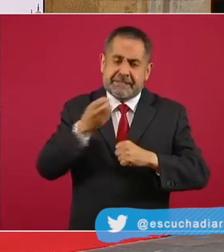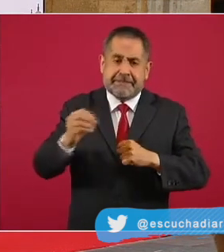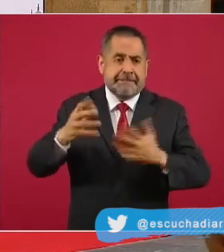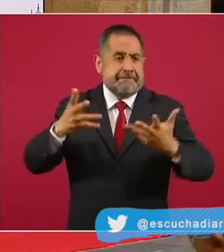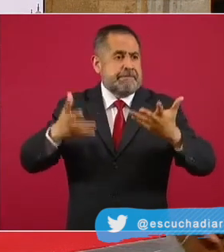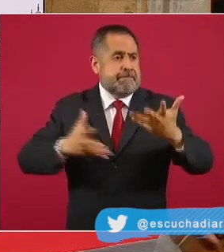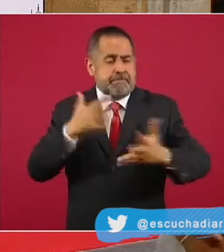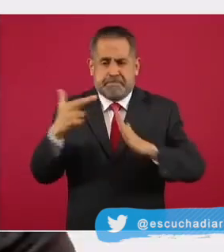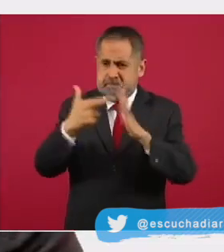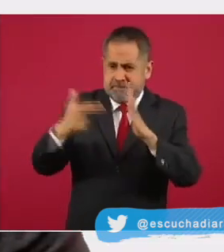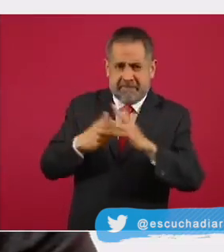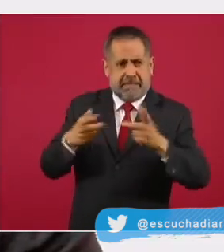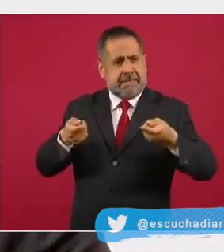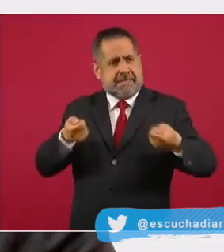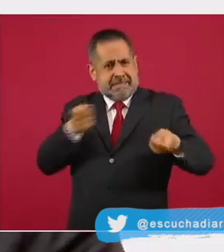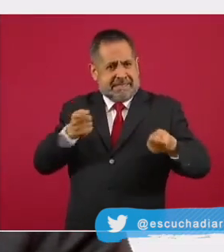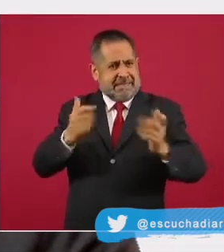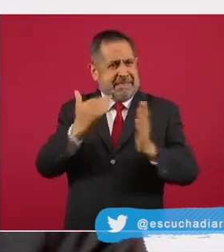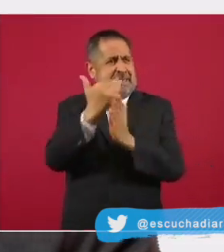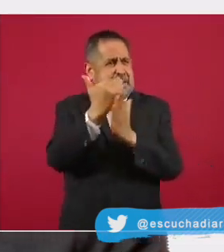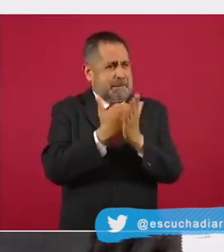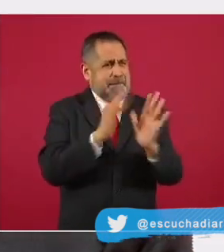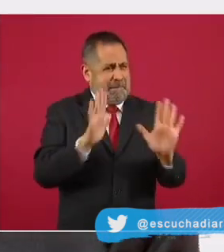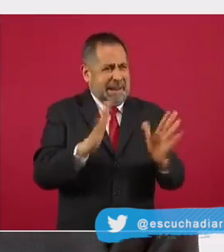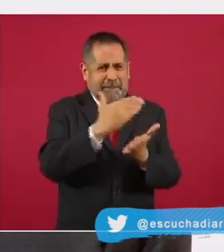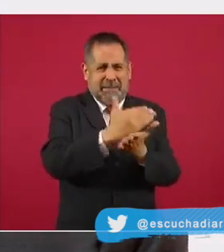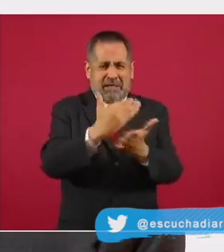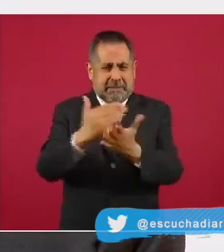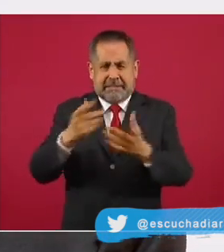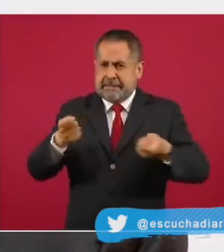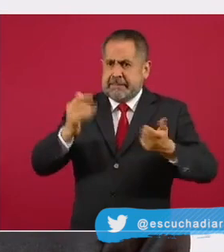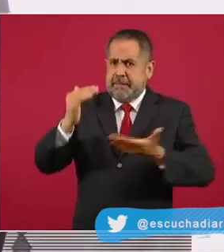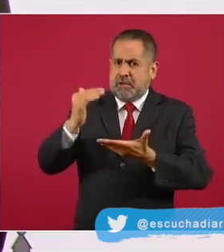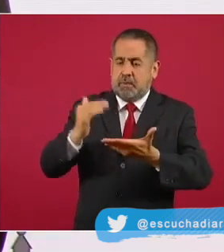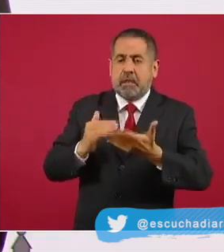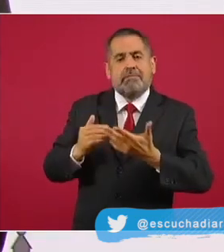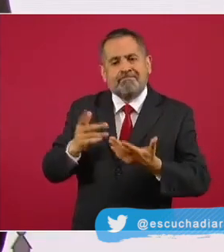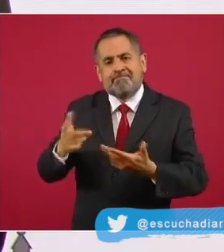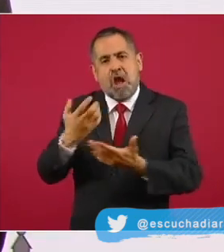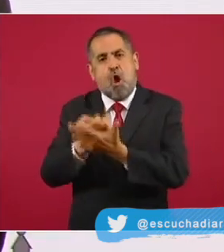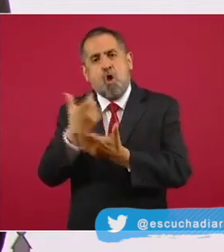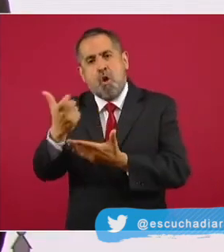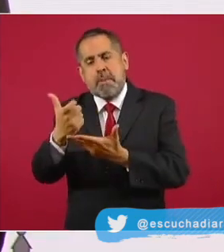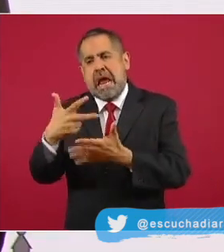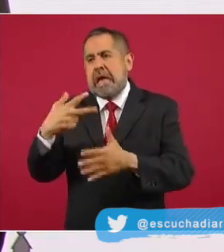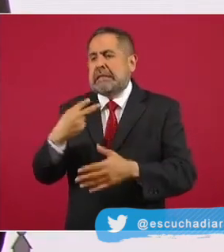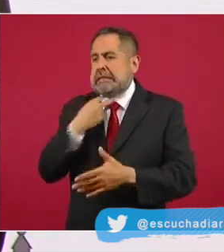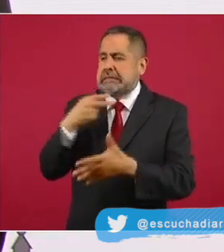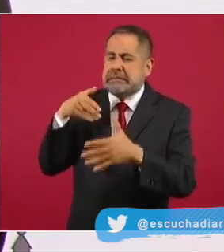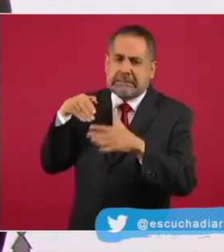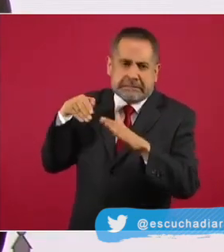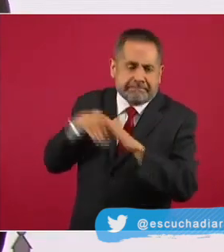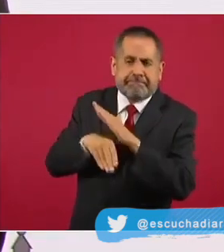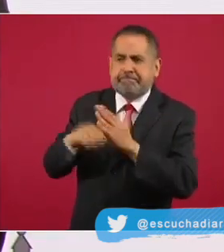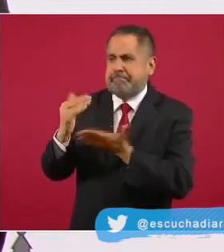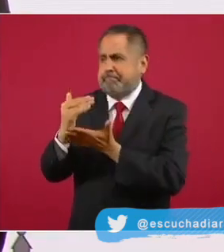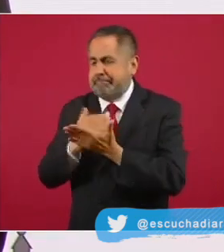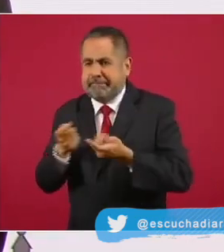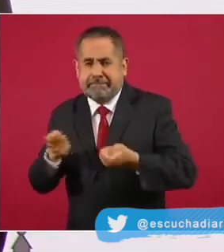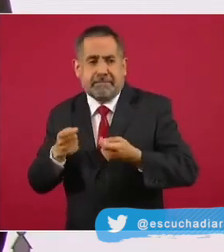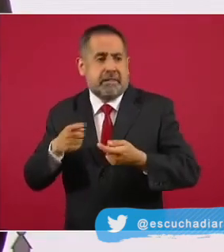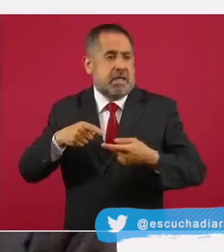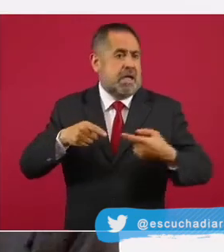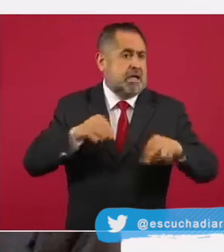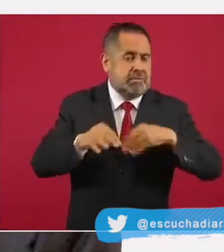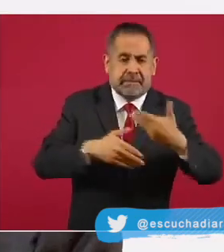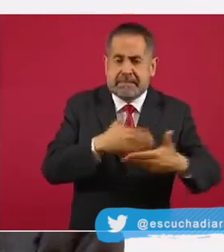medidas de mitigación que paralizaron la economía, afectaron las actividades productivas e incidieron